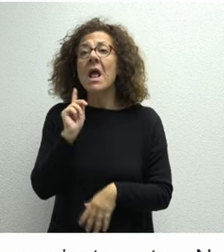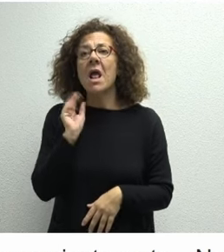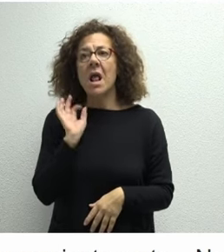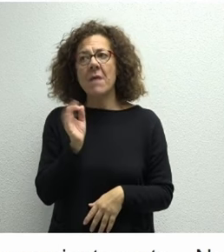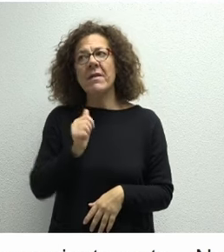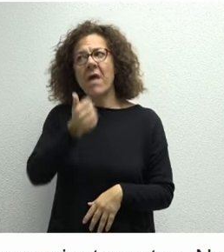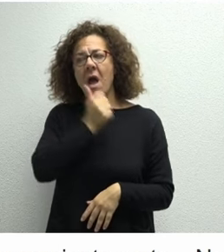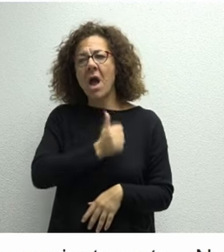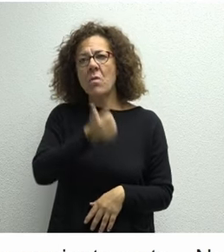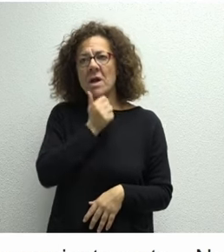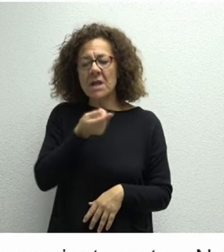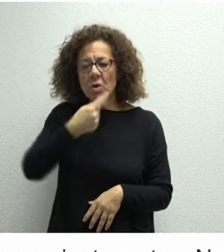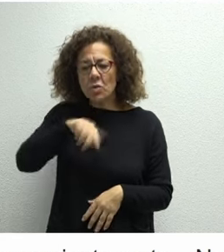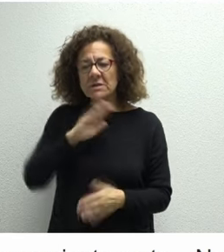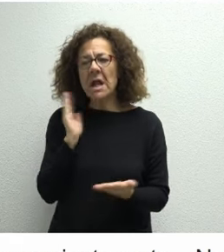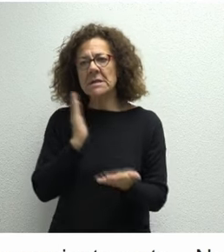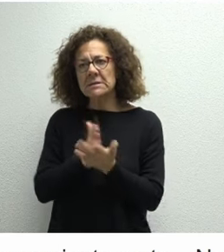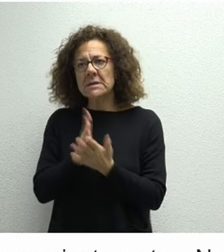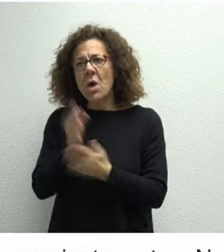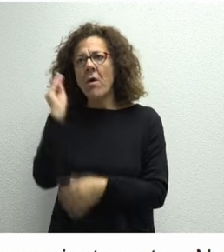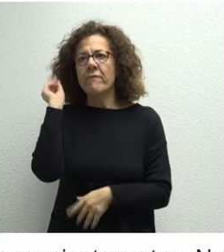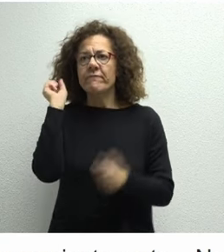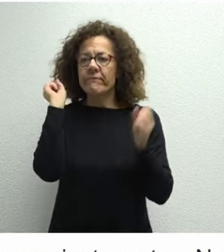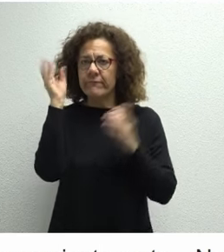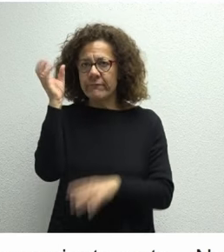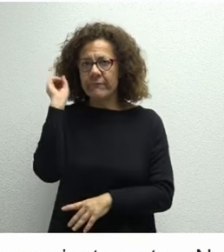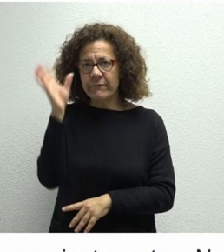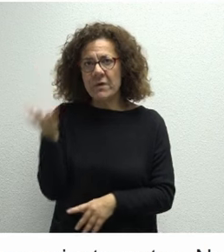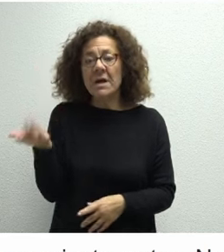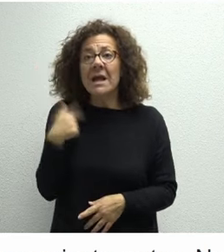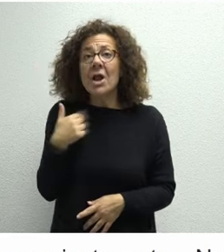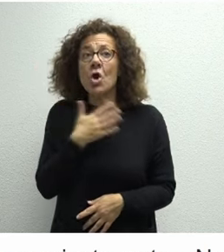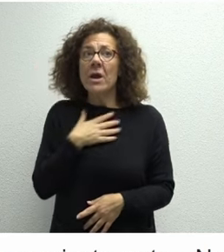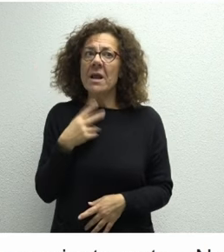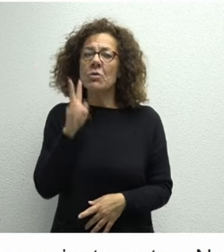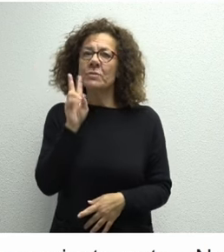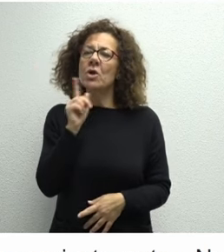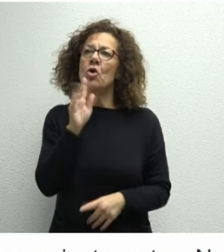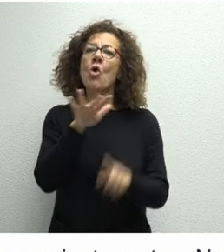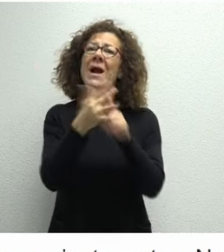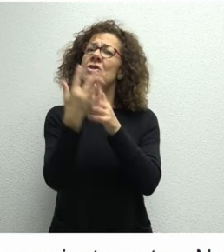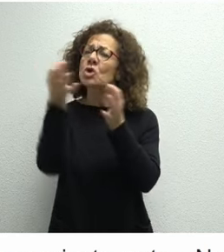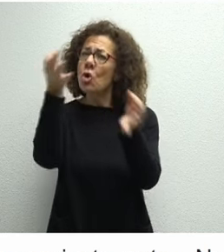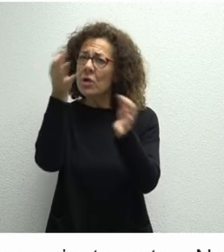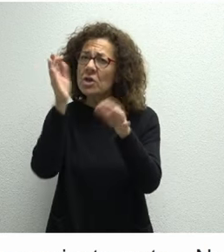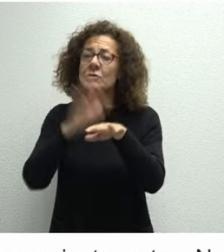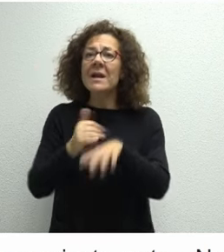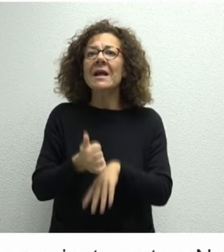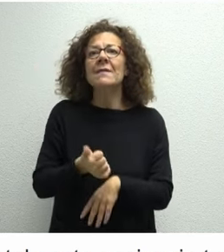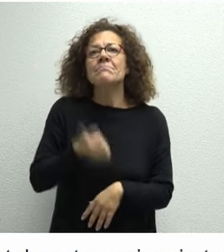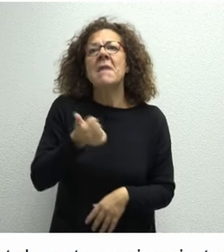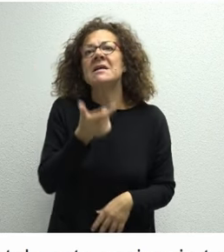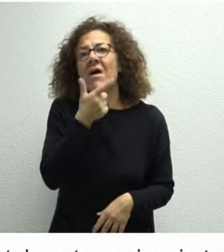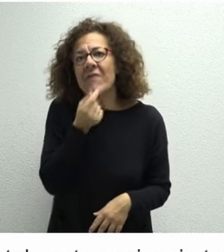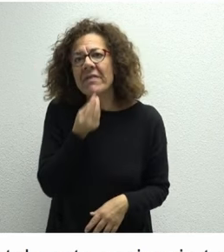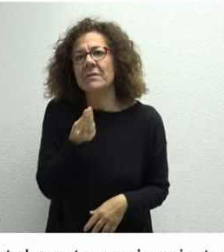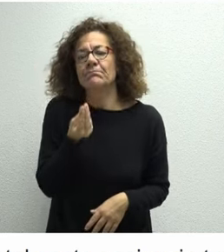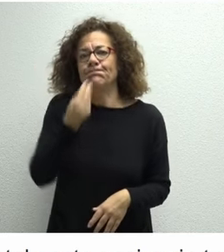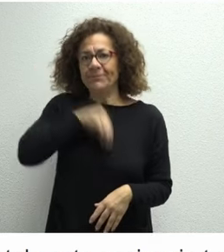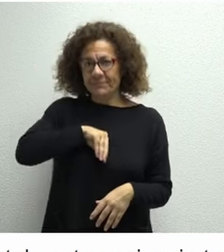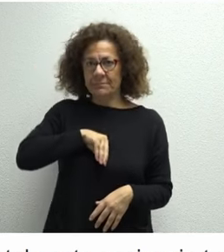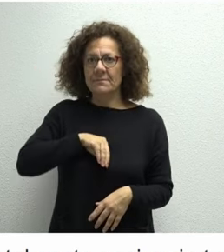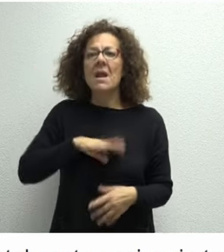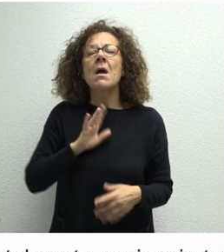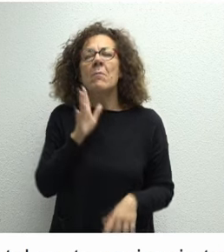historicamente nuestras sesiones ahí un poco de de ver pruebas intentamos verlo con casos concretos para que el result resultar sea un poco más fácil de digerir